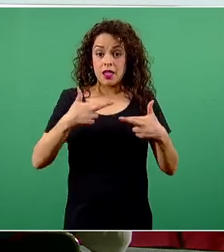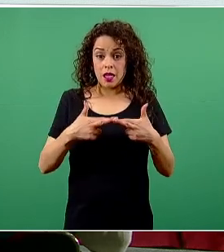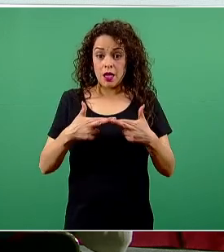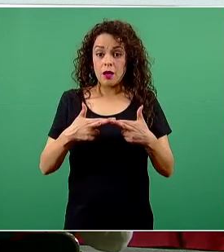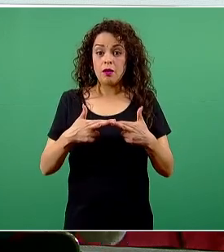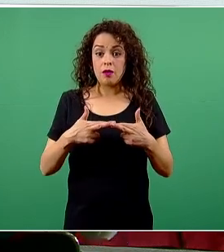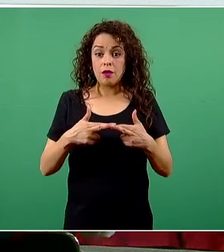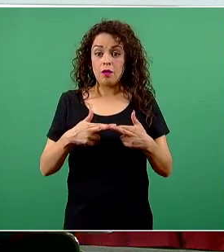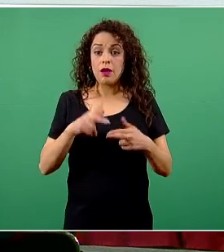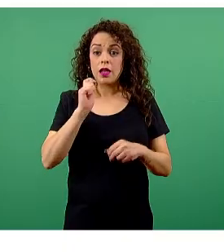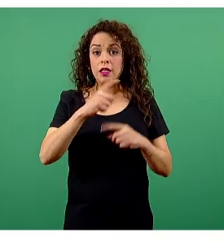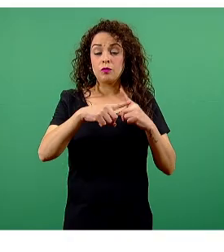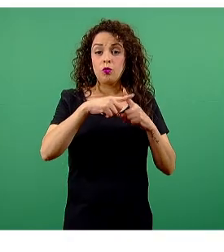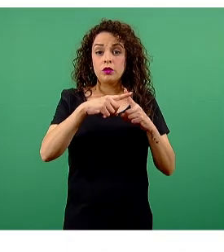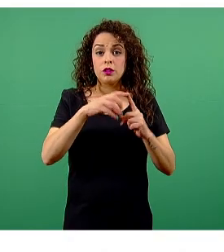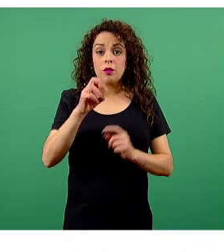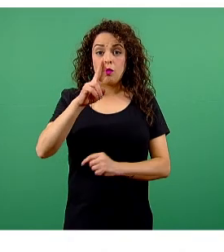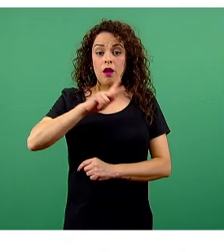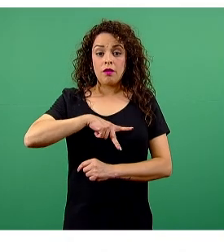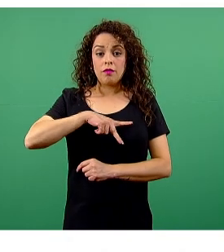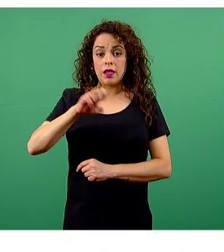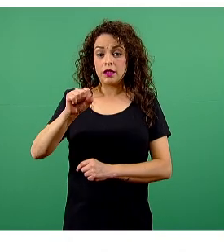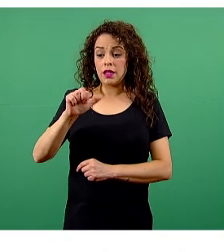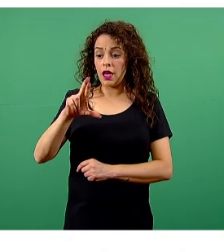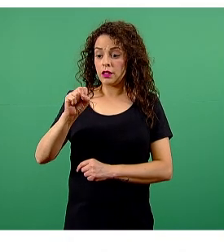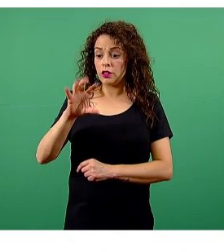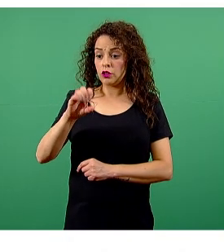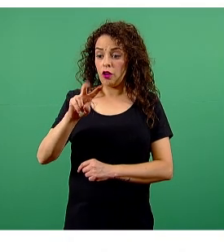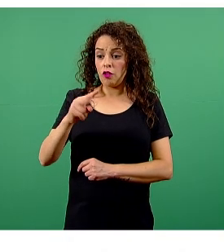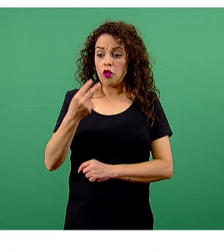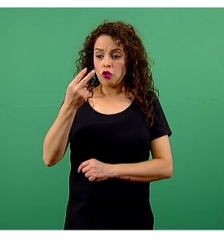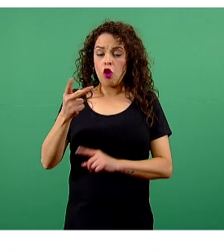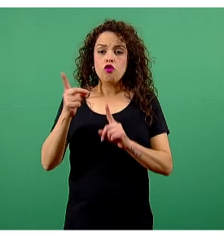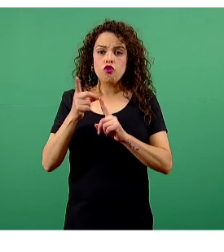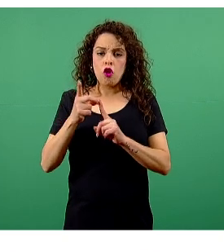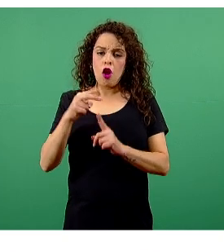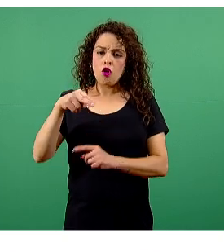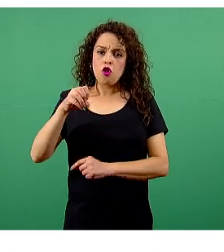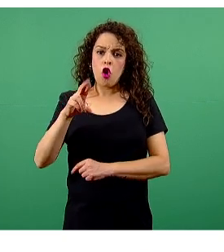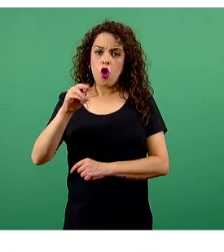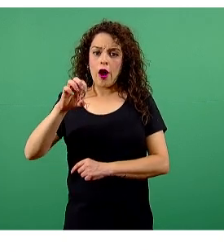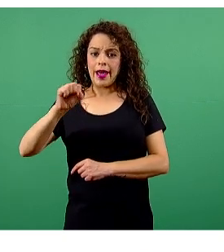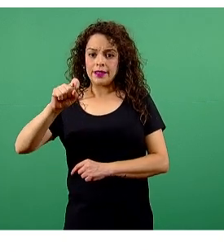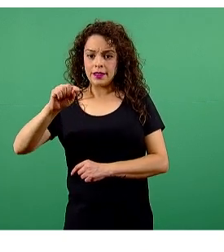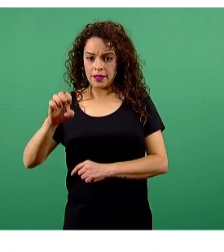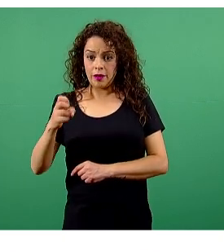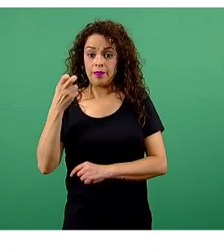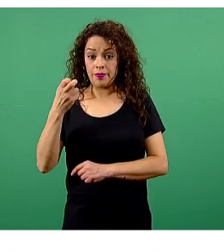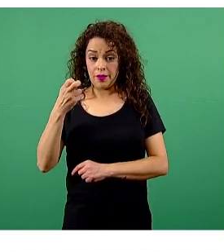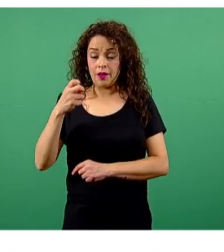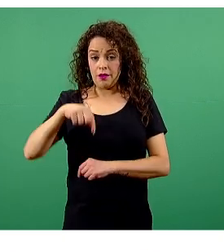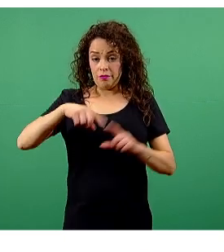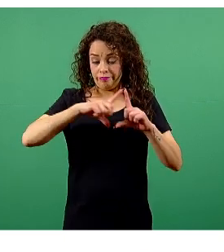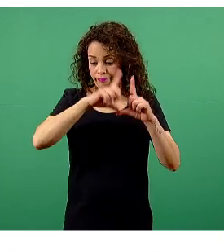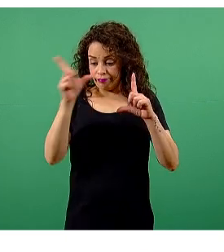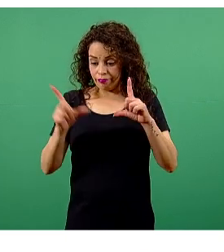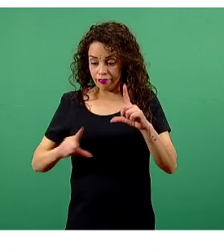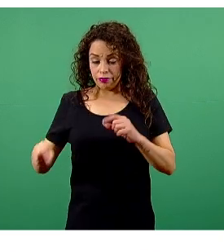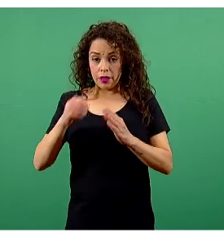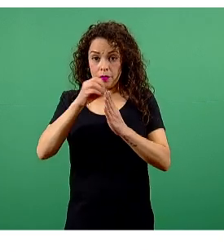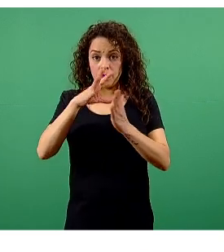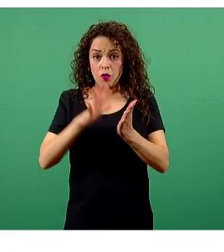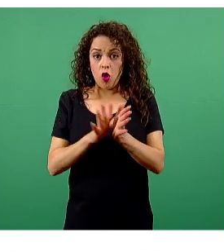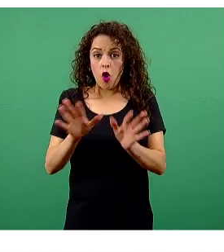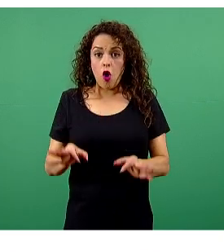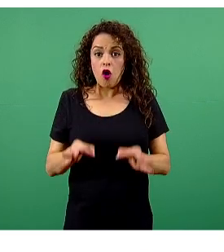fue el noroeste del país. Identificamos unos casos previos al reporte oficial en México con